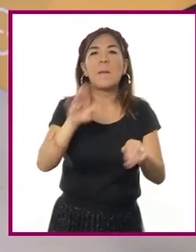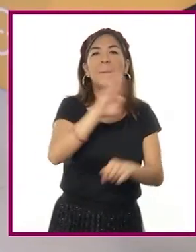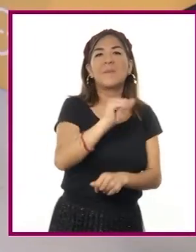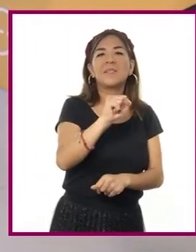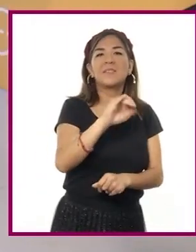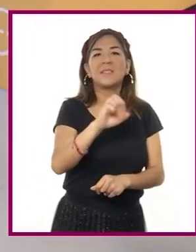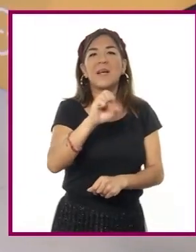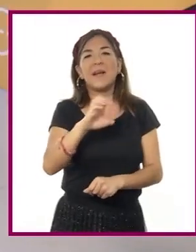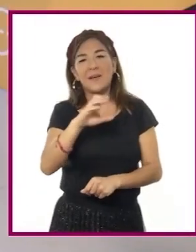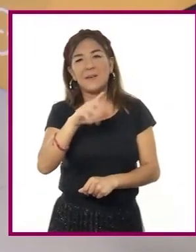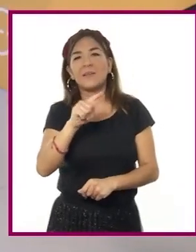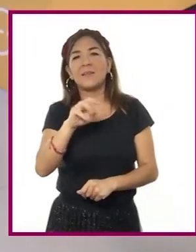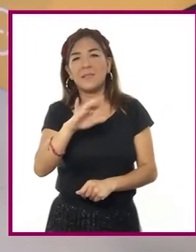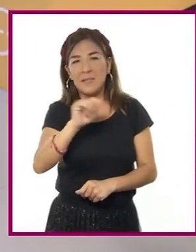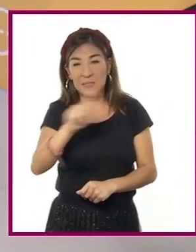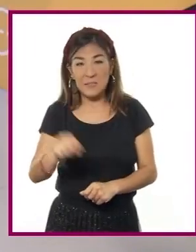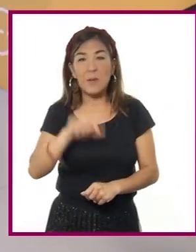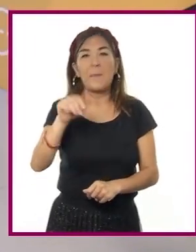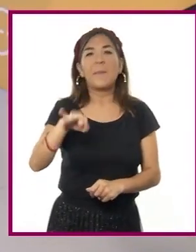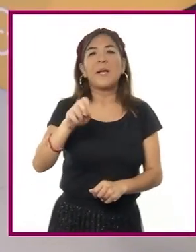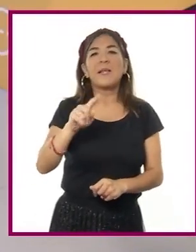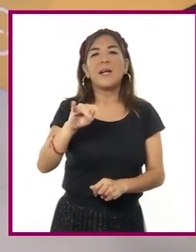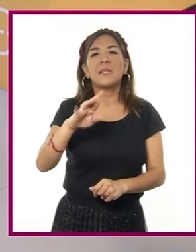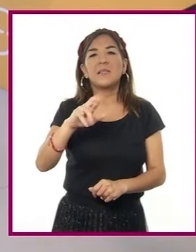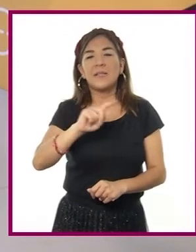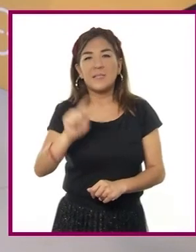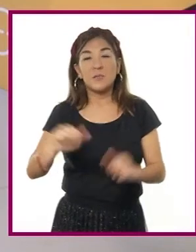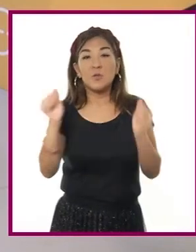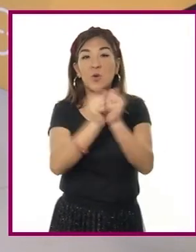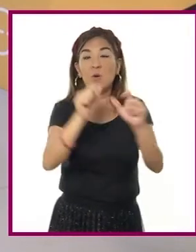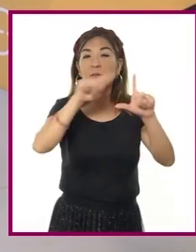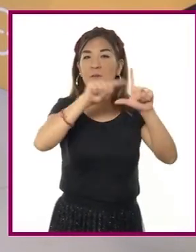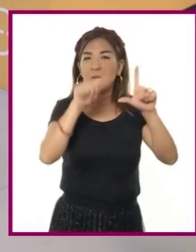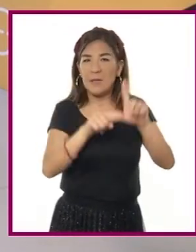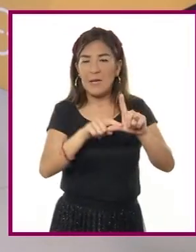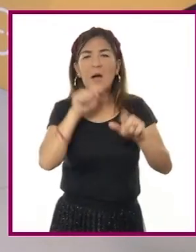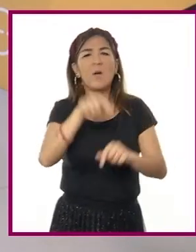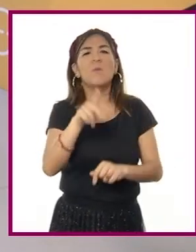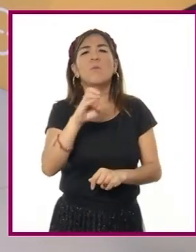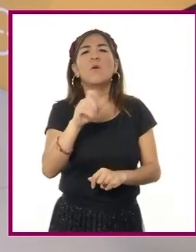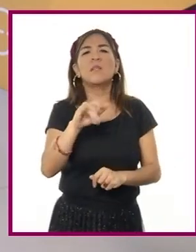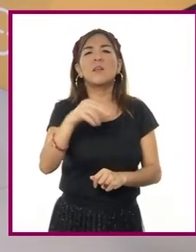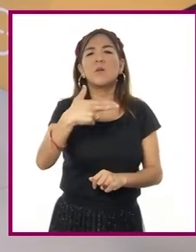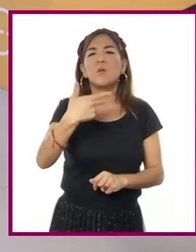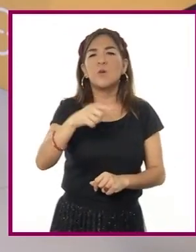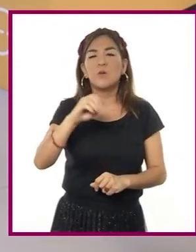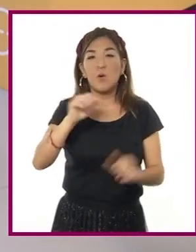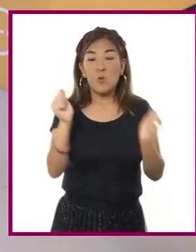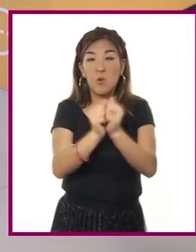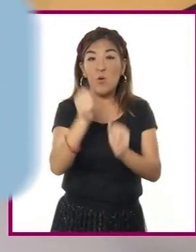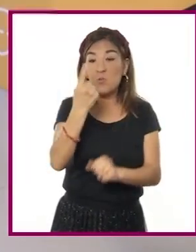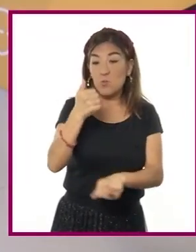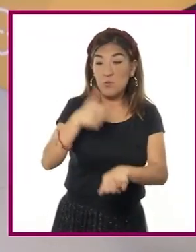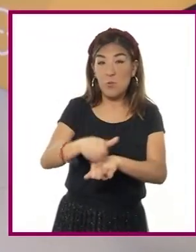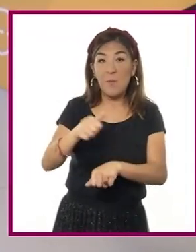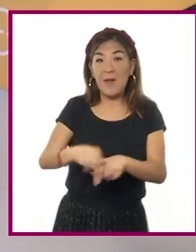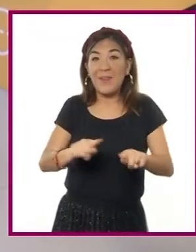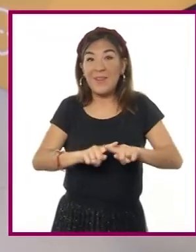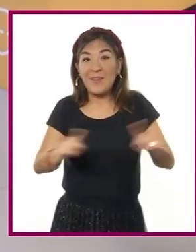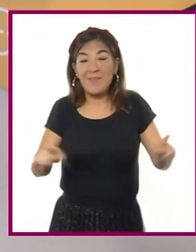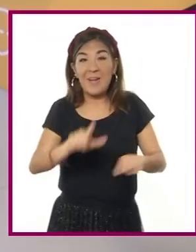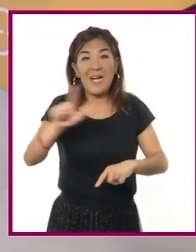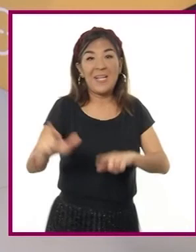bisectrices en los polígonos regulares. Para los polígonos regulares con un número impar de